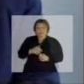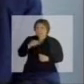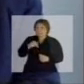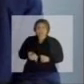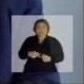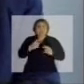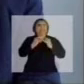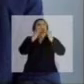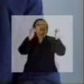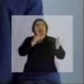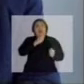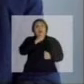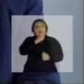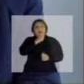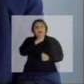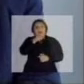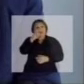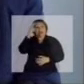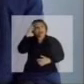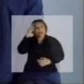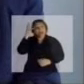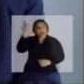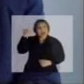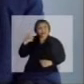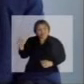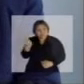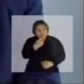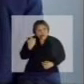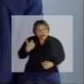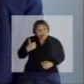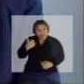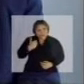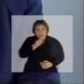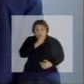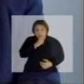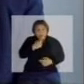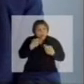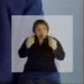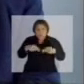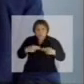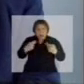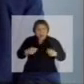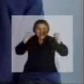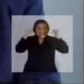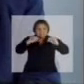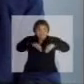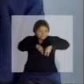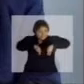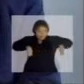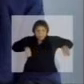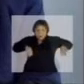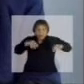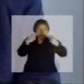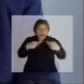Hoy en el día De los abuelos Habría que Recordar Que cuando éramos Jóvenes No se separaban Las hinchadas